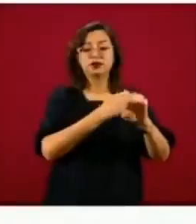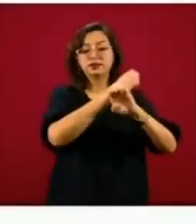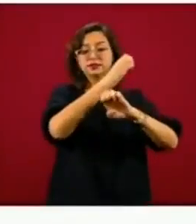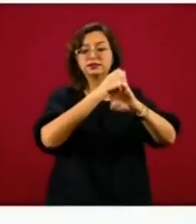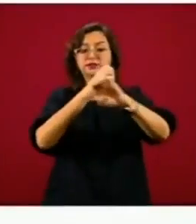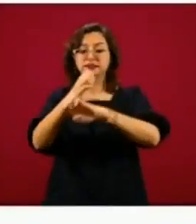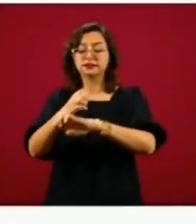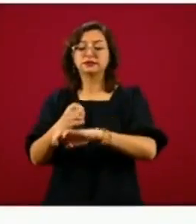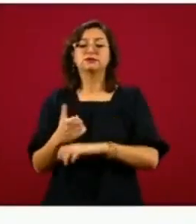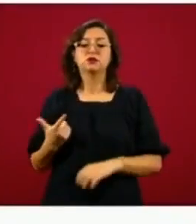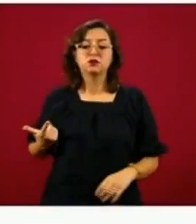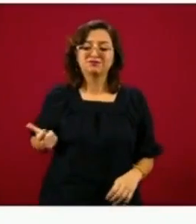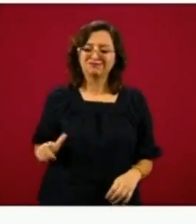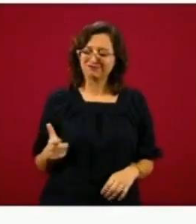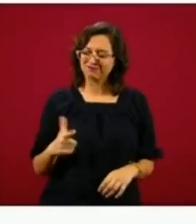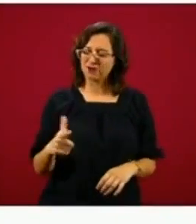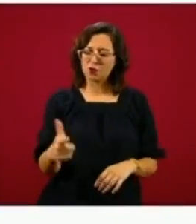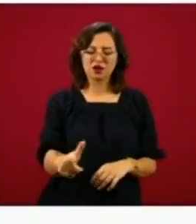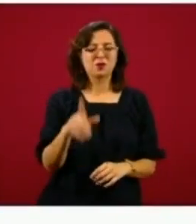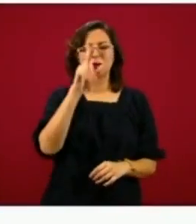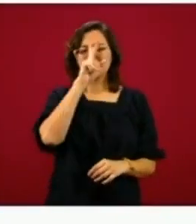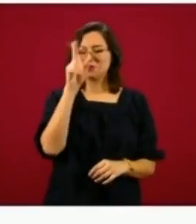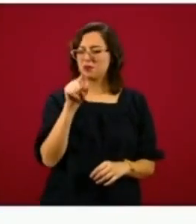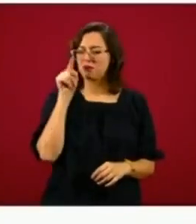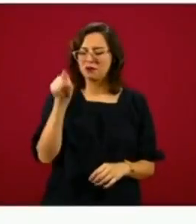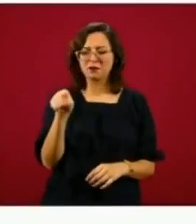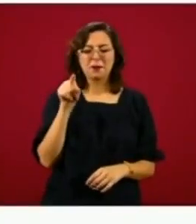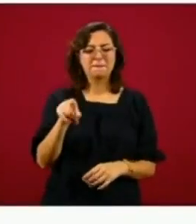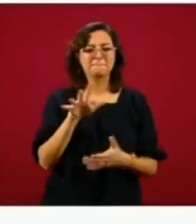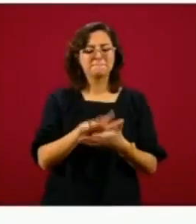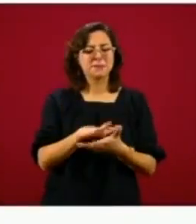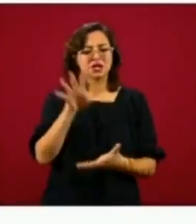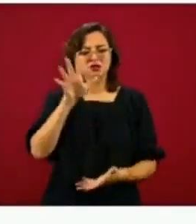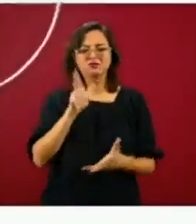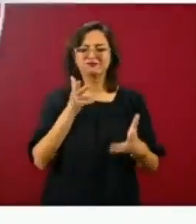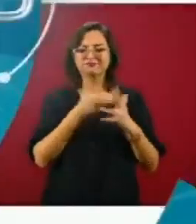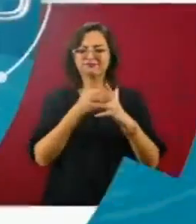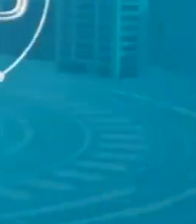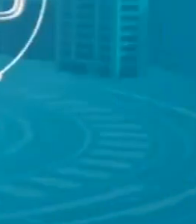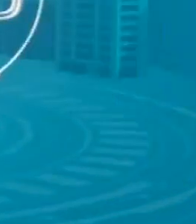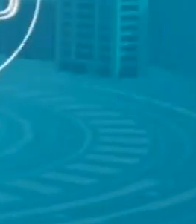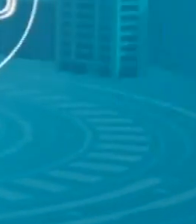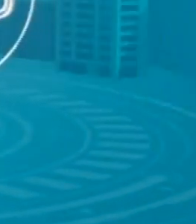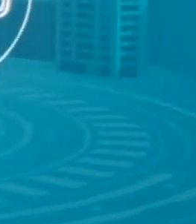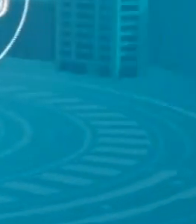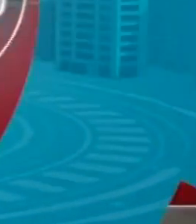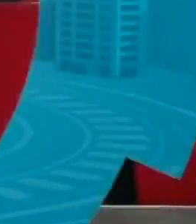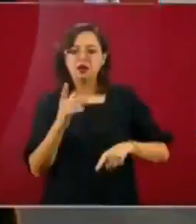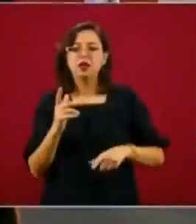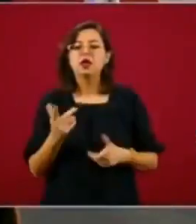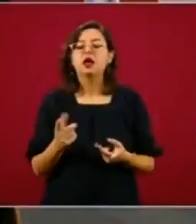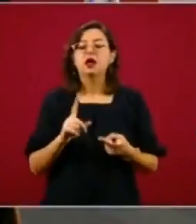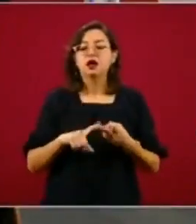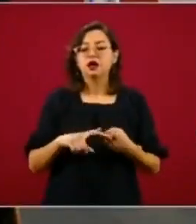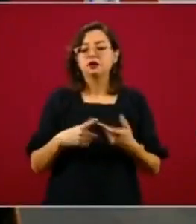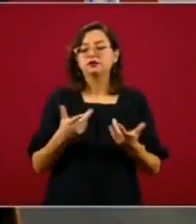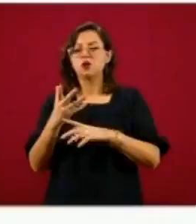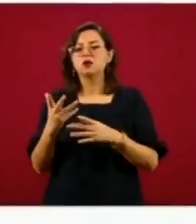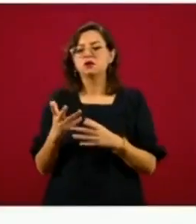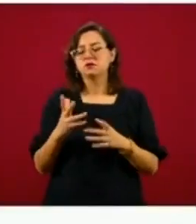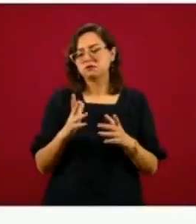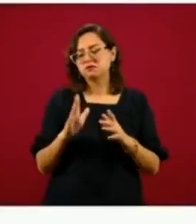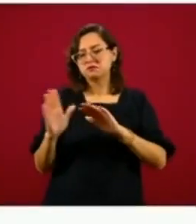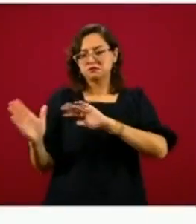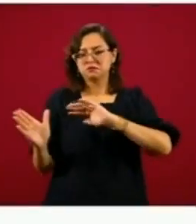anterior. Guanajuato con la mayor incidencia. Mientras tanto, el funcionario también dijo que se reportó una disminución